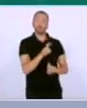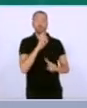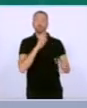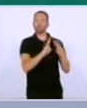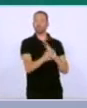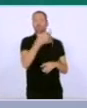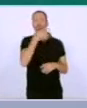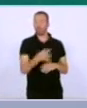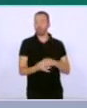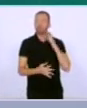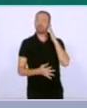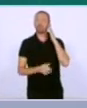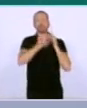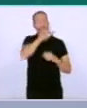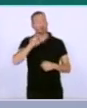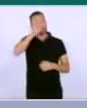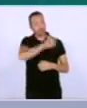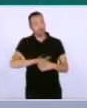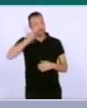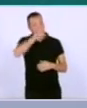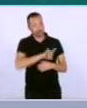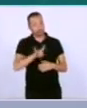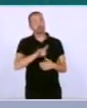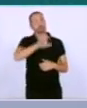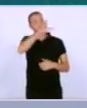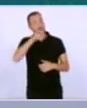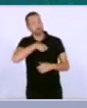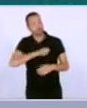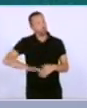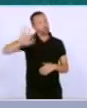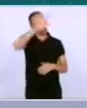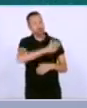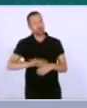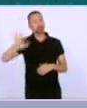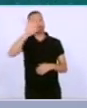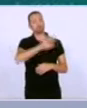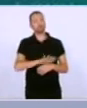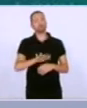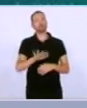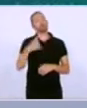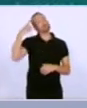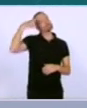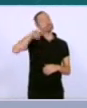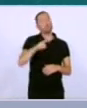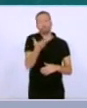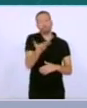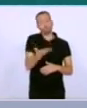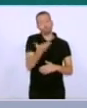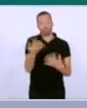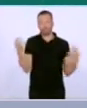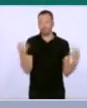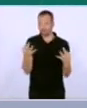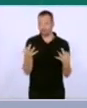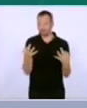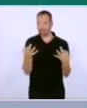sí misma son los canarios y todos los españoles los que saben los que realmente importa y eso es lo que nosotros creemos